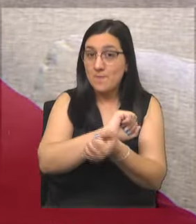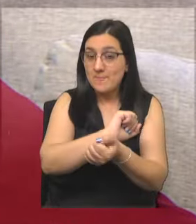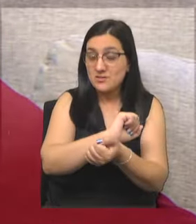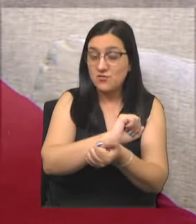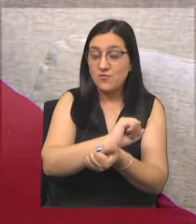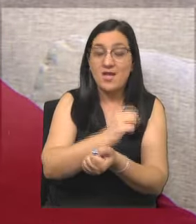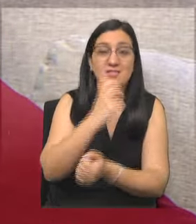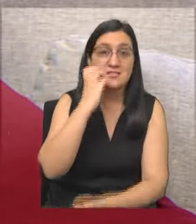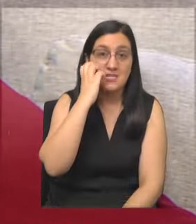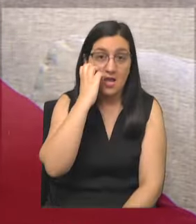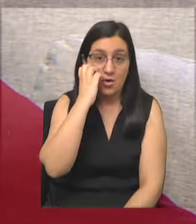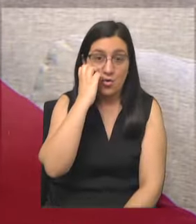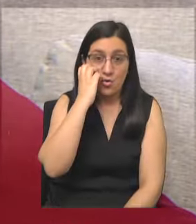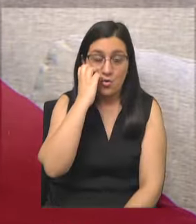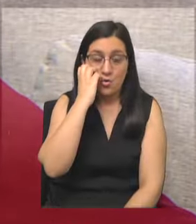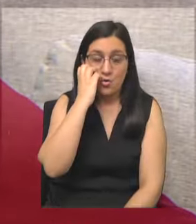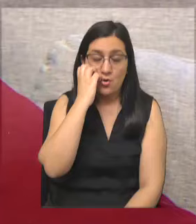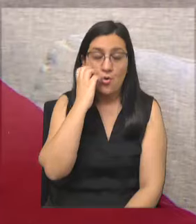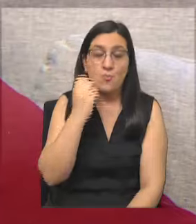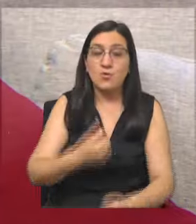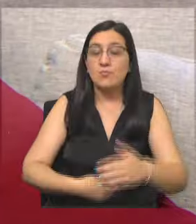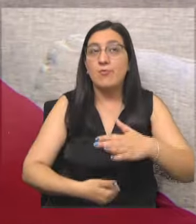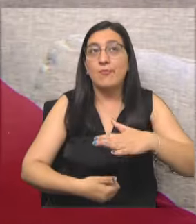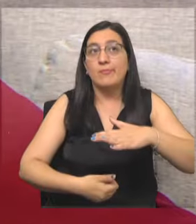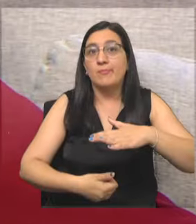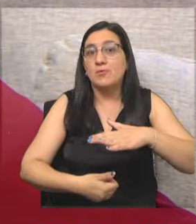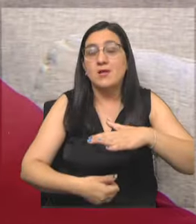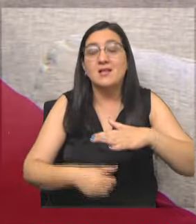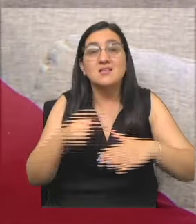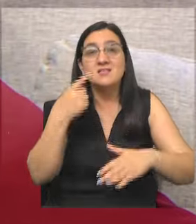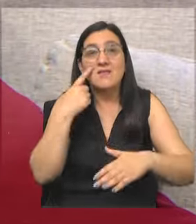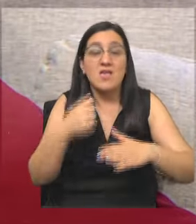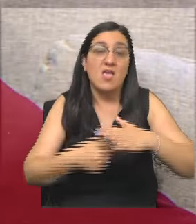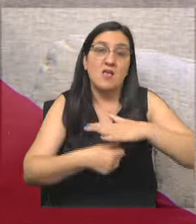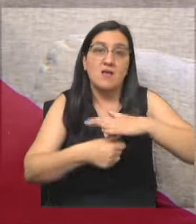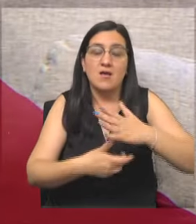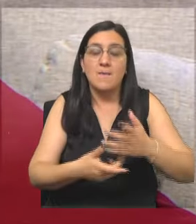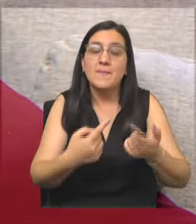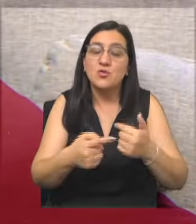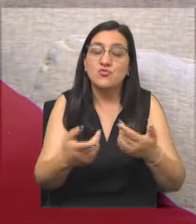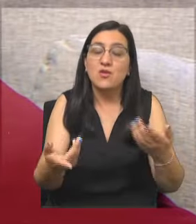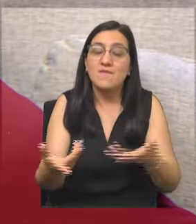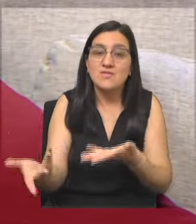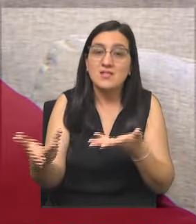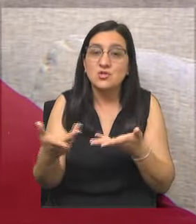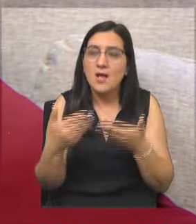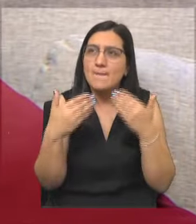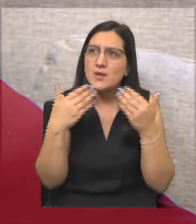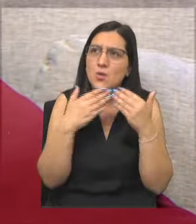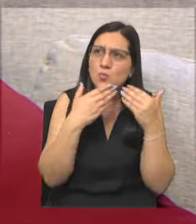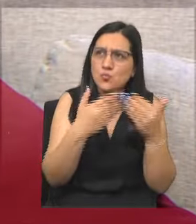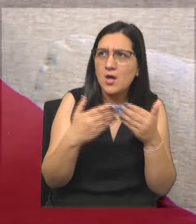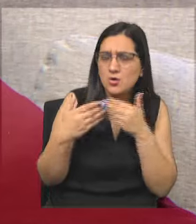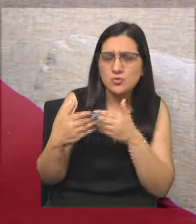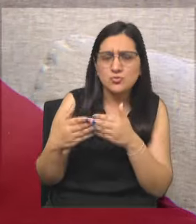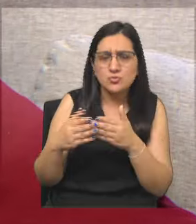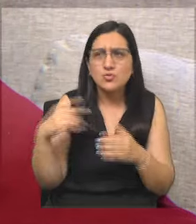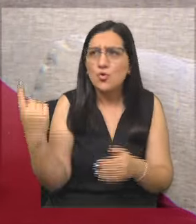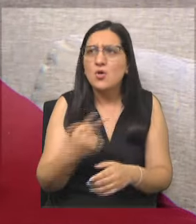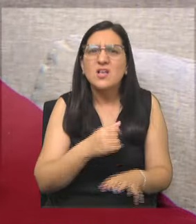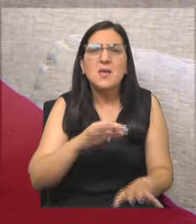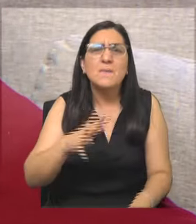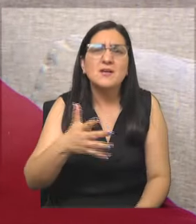Astesiano, como cabeza visible del poder. Pero es una invitación a preguntarnos todos otra vez qué pasó en el